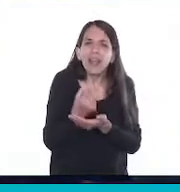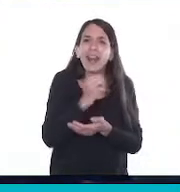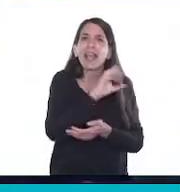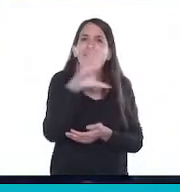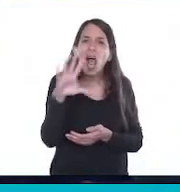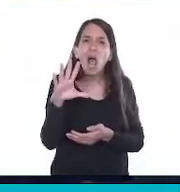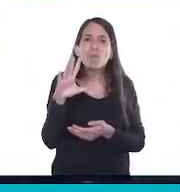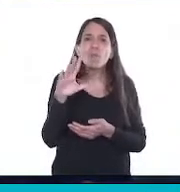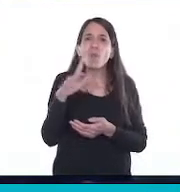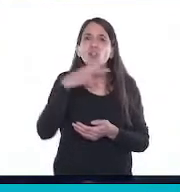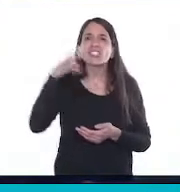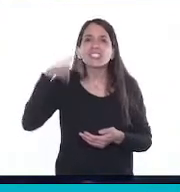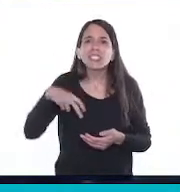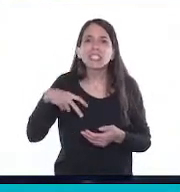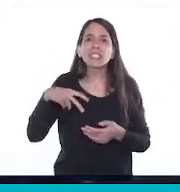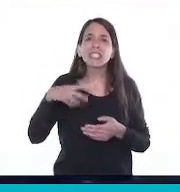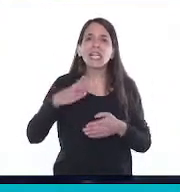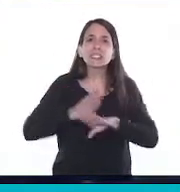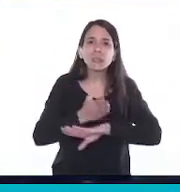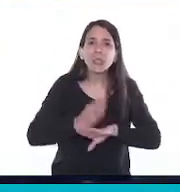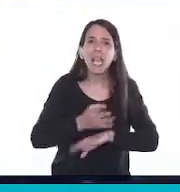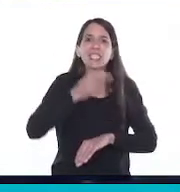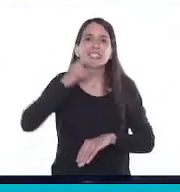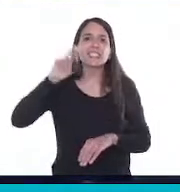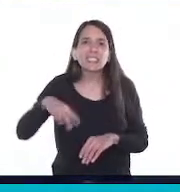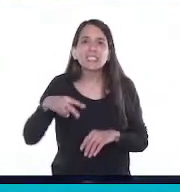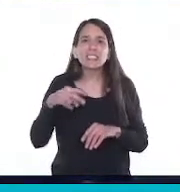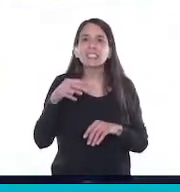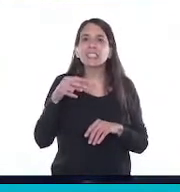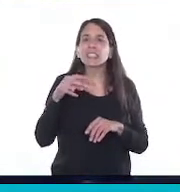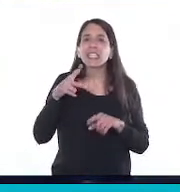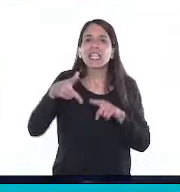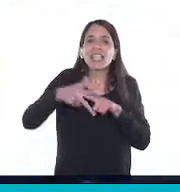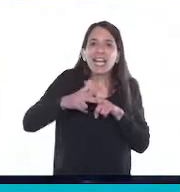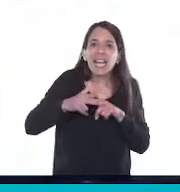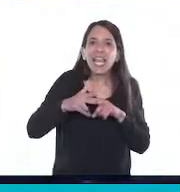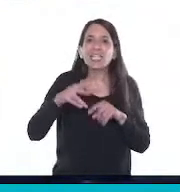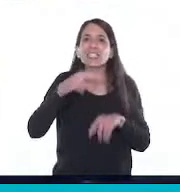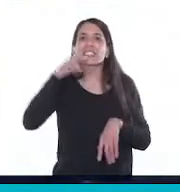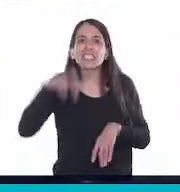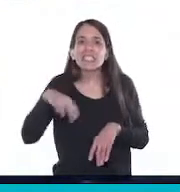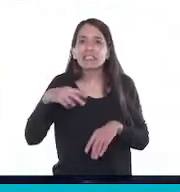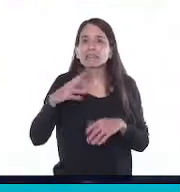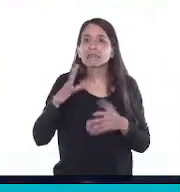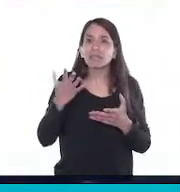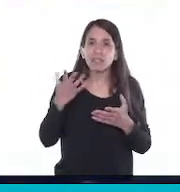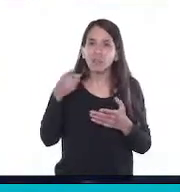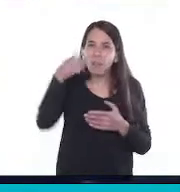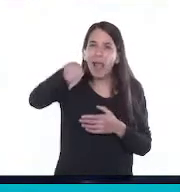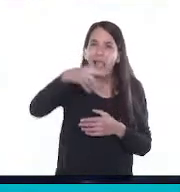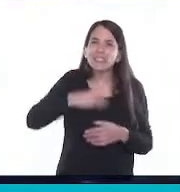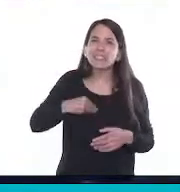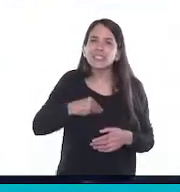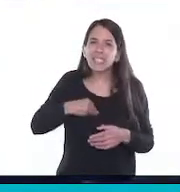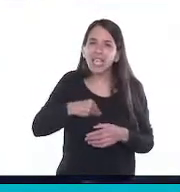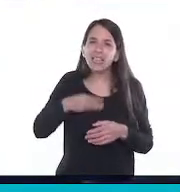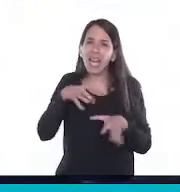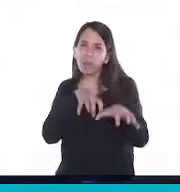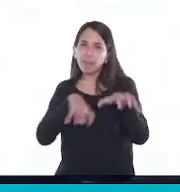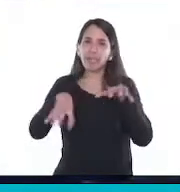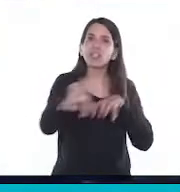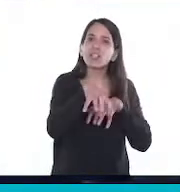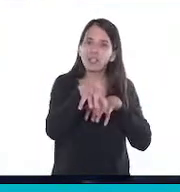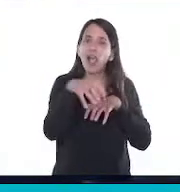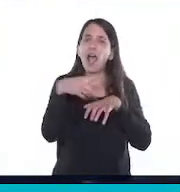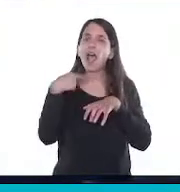un lugar alto para tener un poquito de señal y que esto va a ser una ayuda a una situación